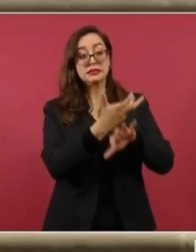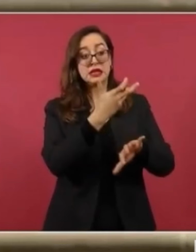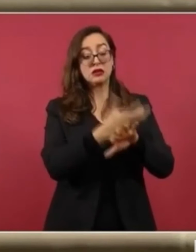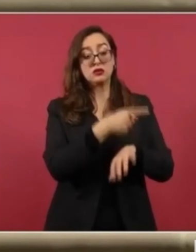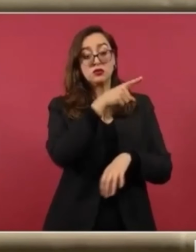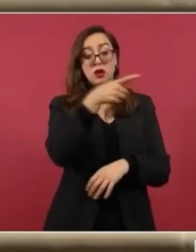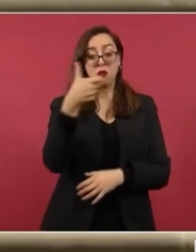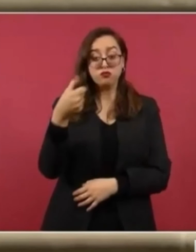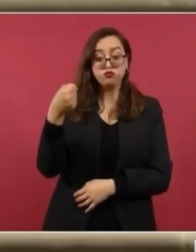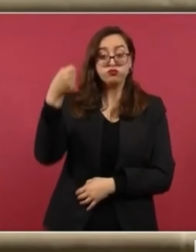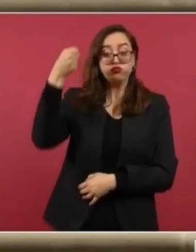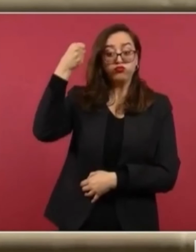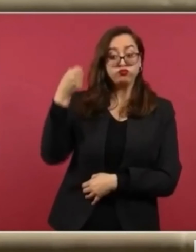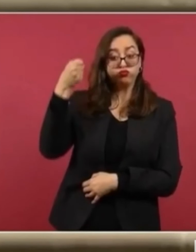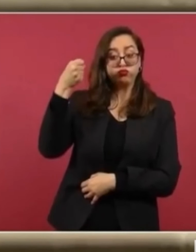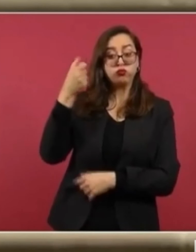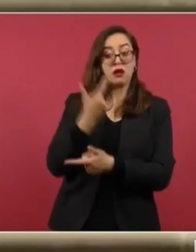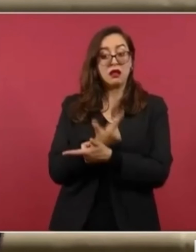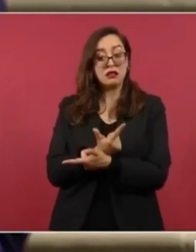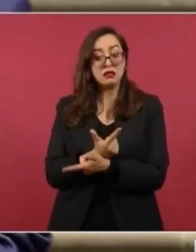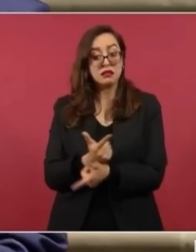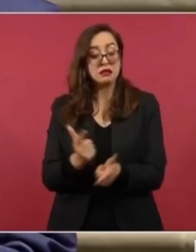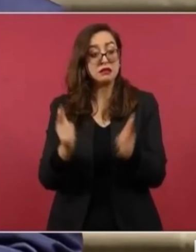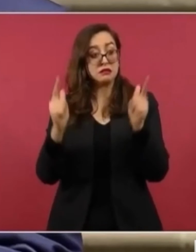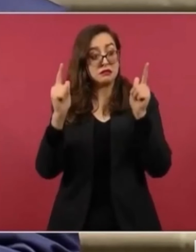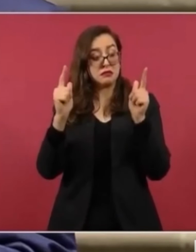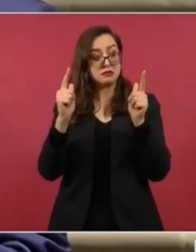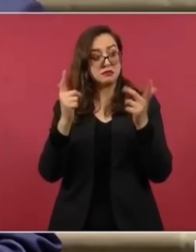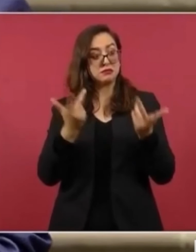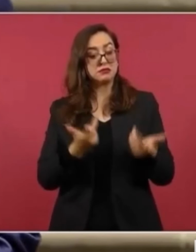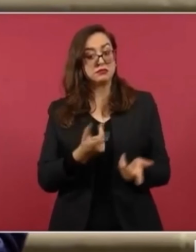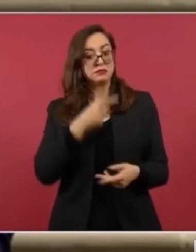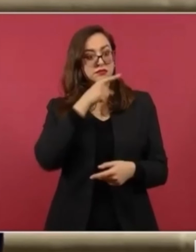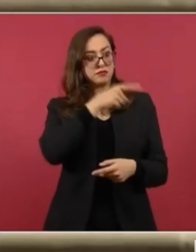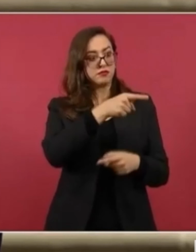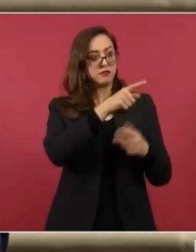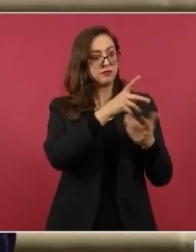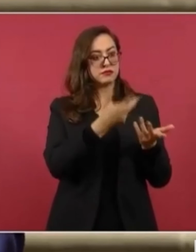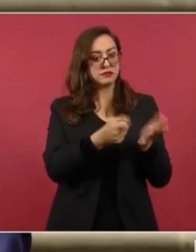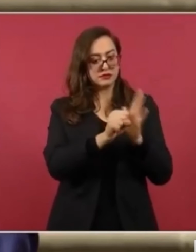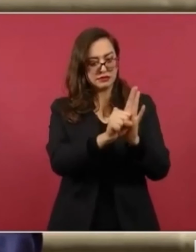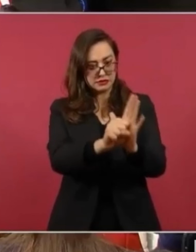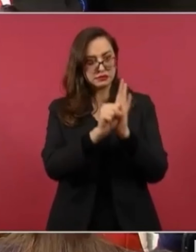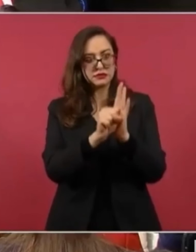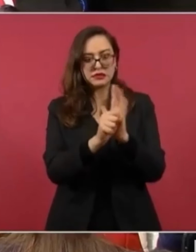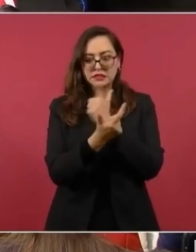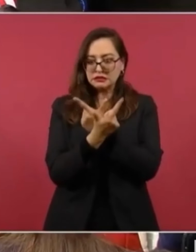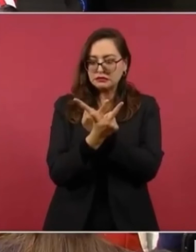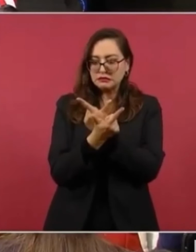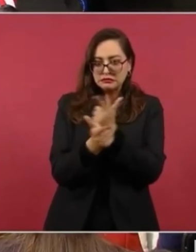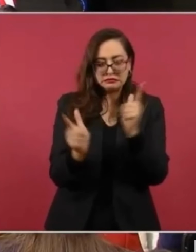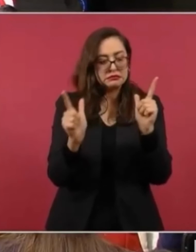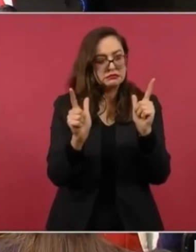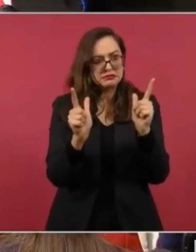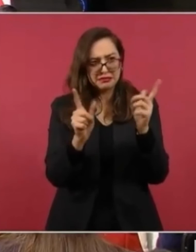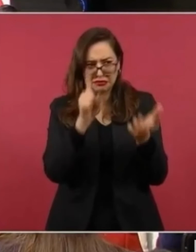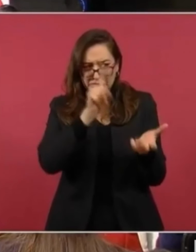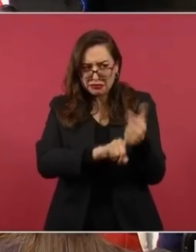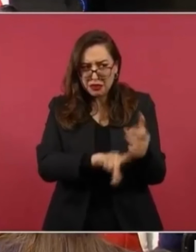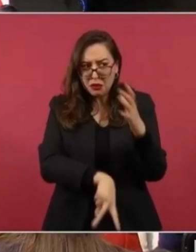nunca, jamás, se convierta en un símbolo vacío.